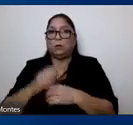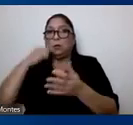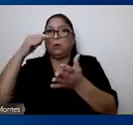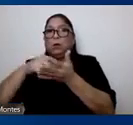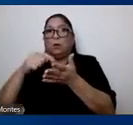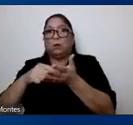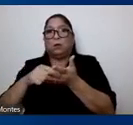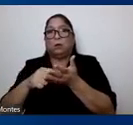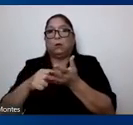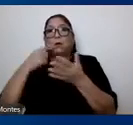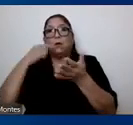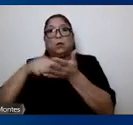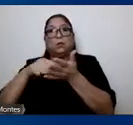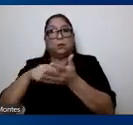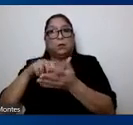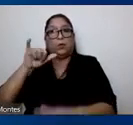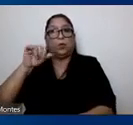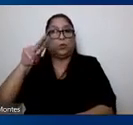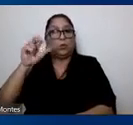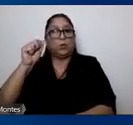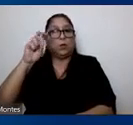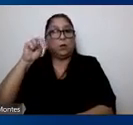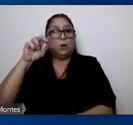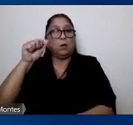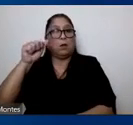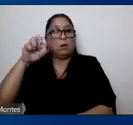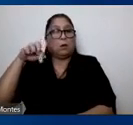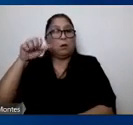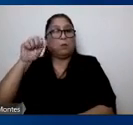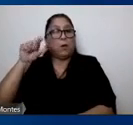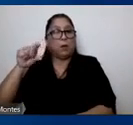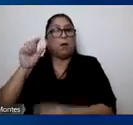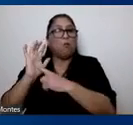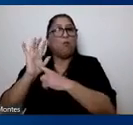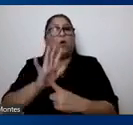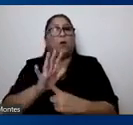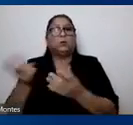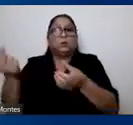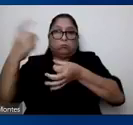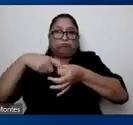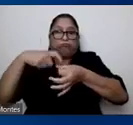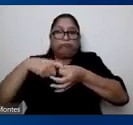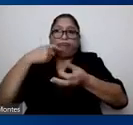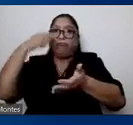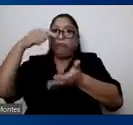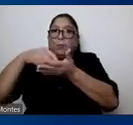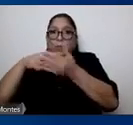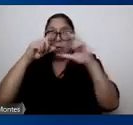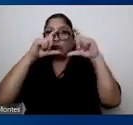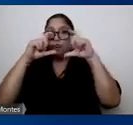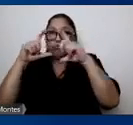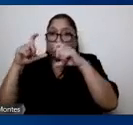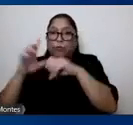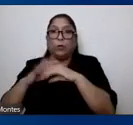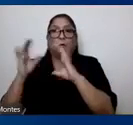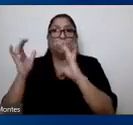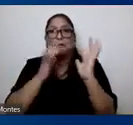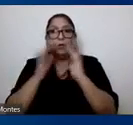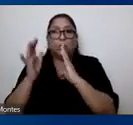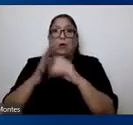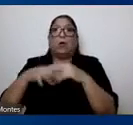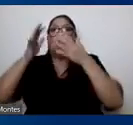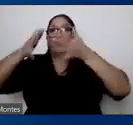en Yuyanapac muestra de que se atiende un fenómeno más que integra este conflicto armado, que es la orfandad.